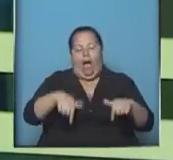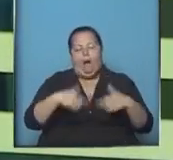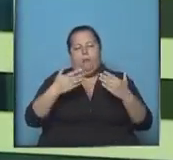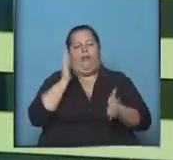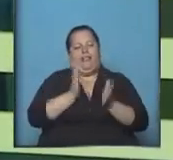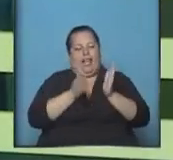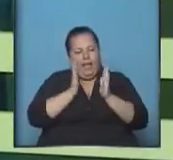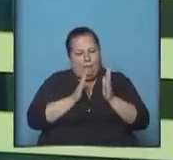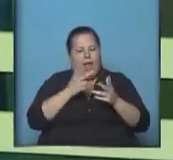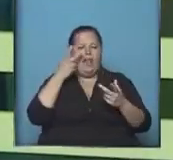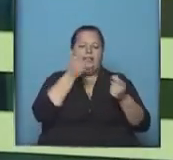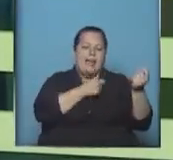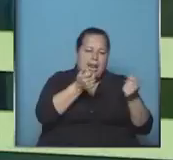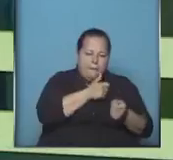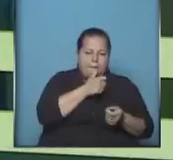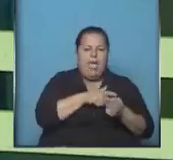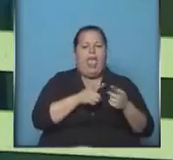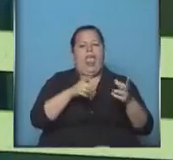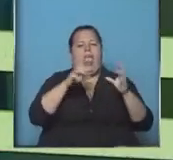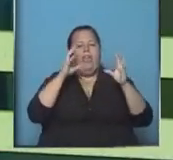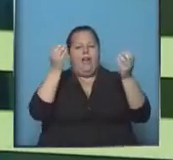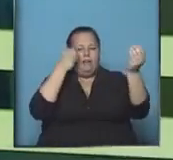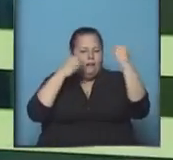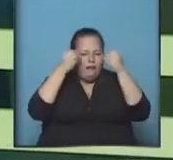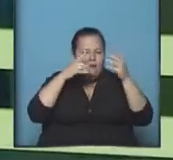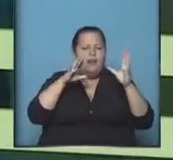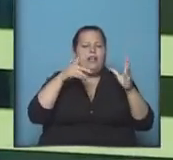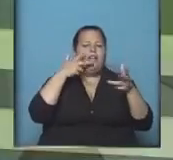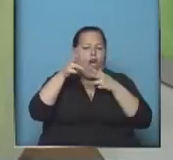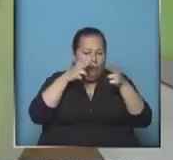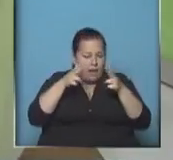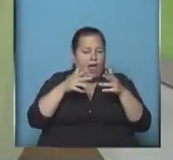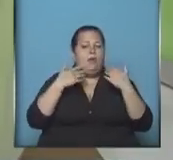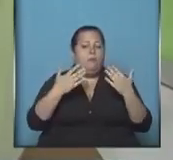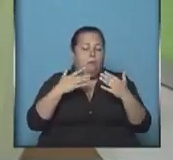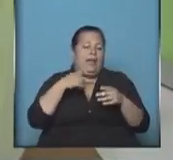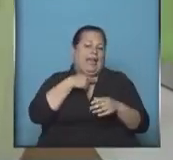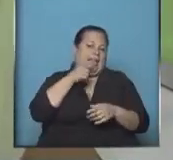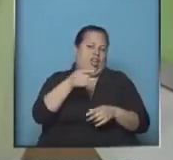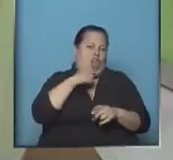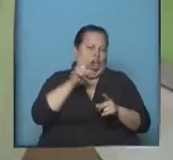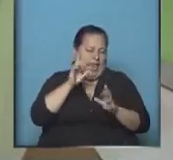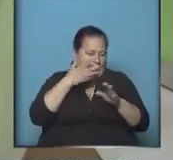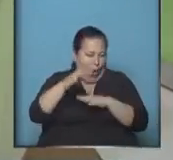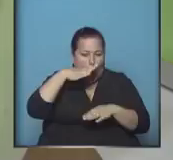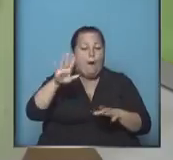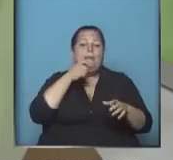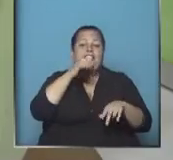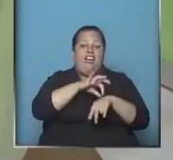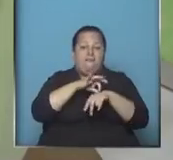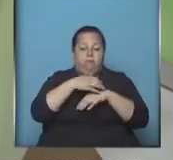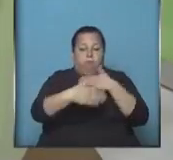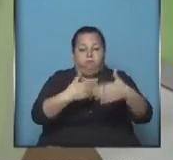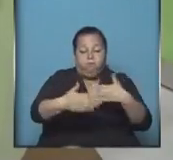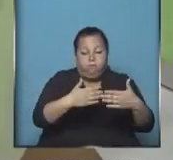terapéutica farmacológica de foto coagulación y quirúrgica que uno quiere evitar utilizar pero con la enfermedad ya está